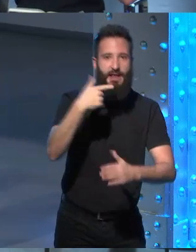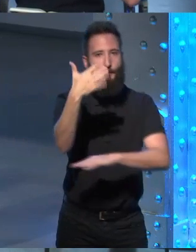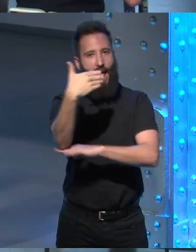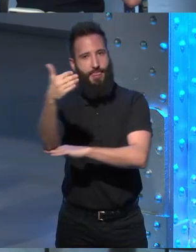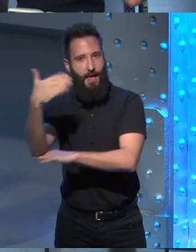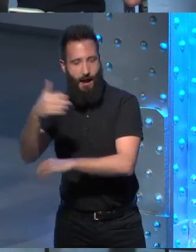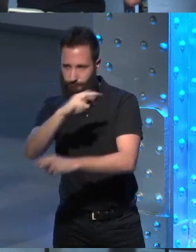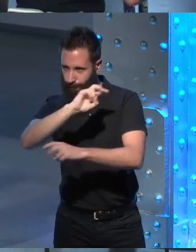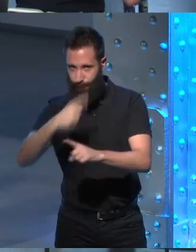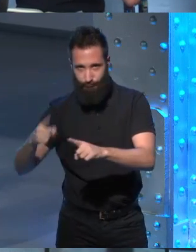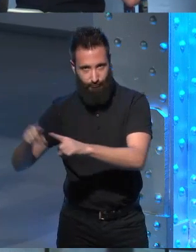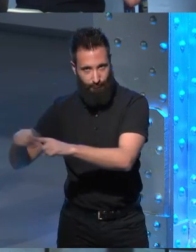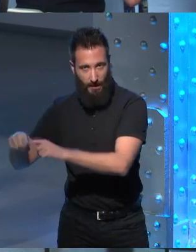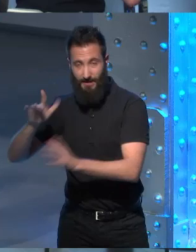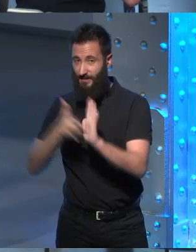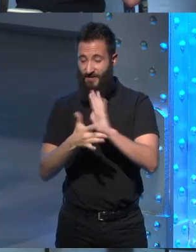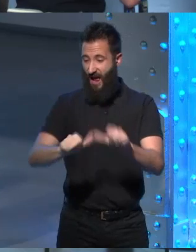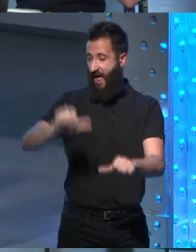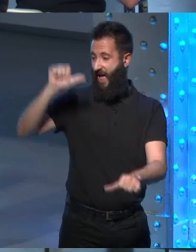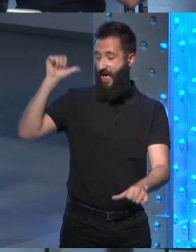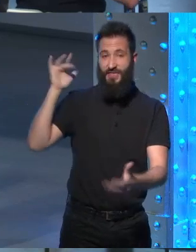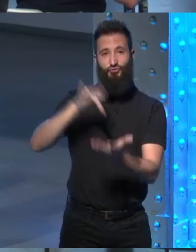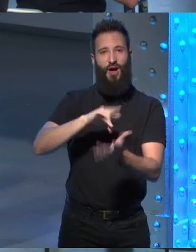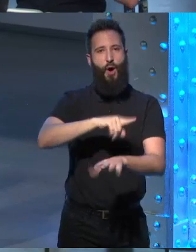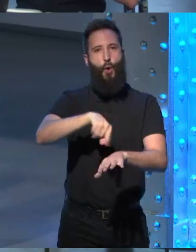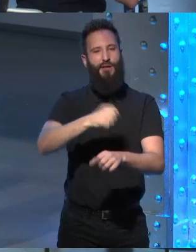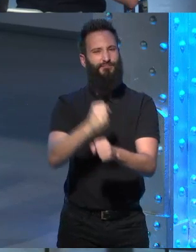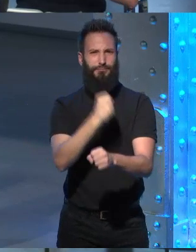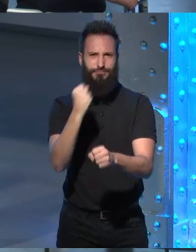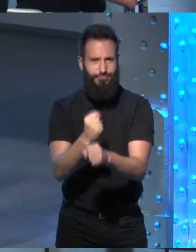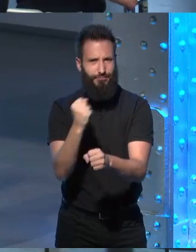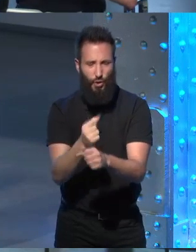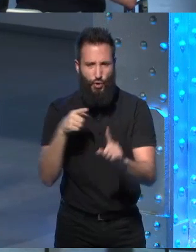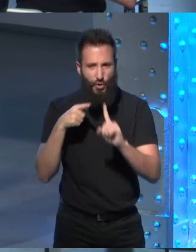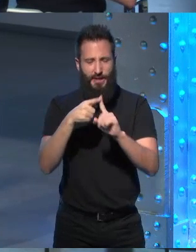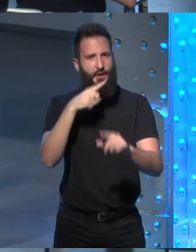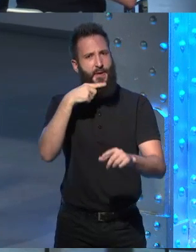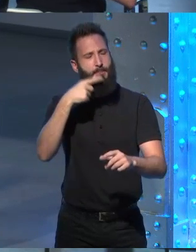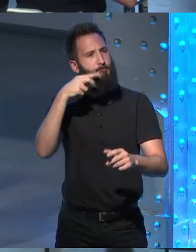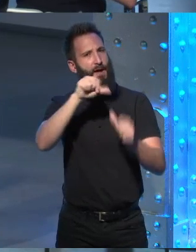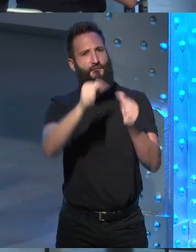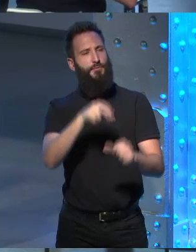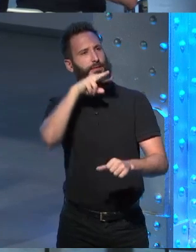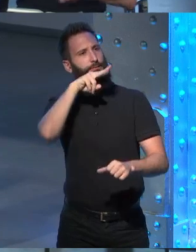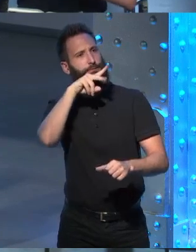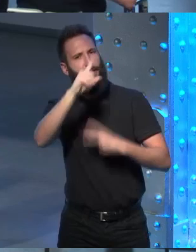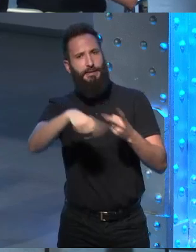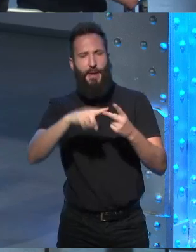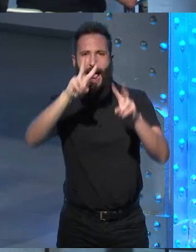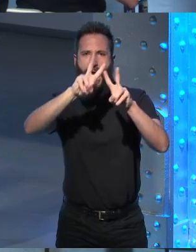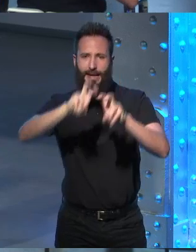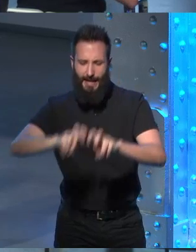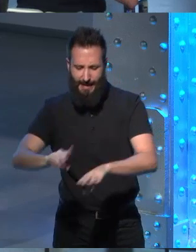toque, claro, hay mucho tiempo de trabajo previo para saber cómo hacéis esa narrativa y para hacer sobre todo el análisis de todos los datos y pasarle